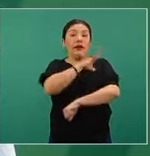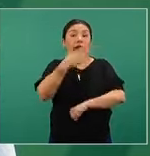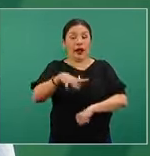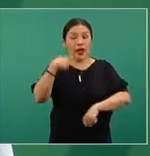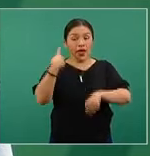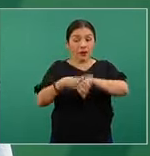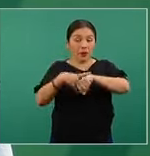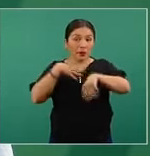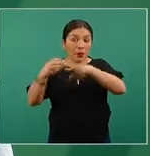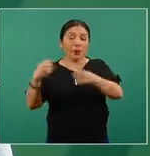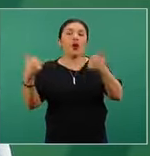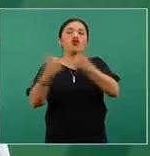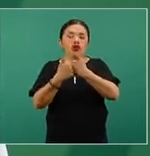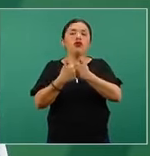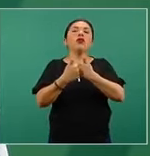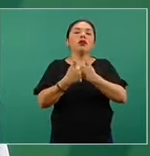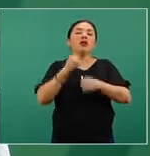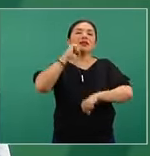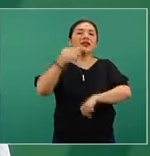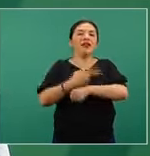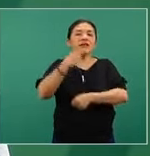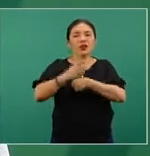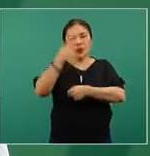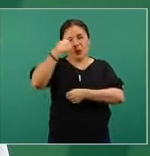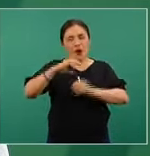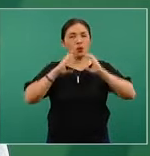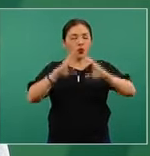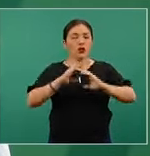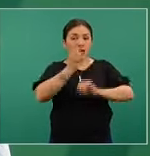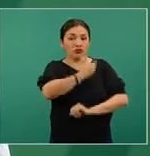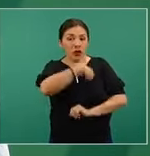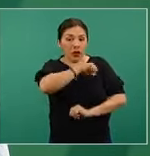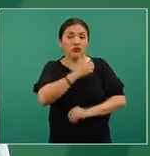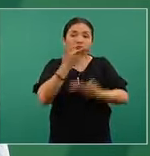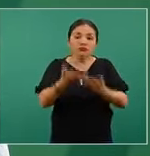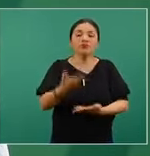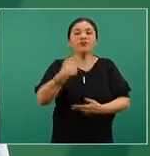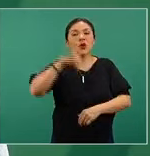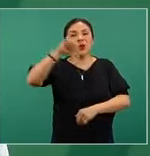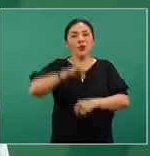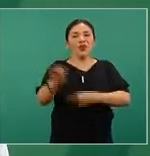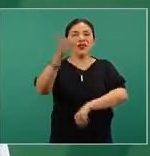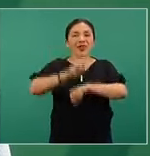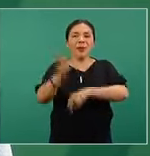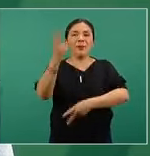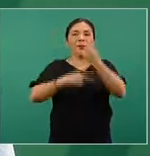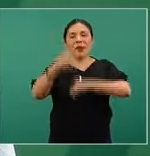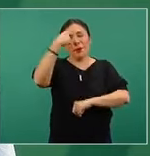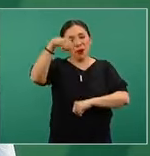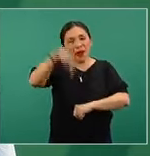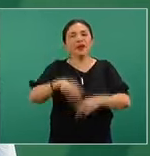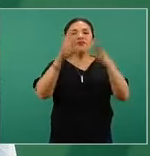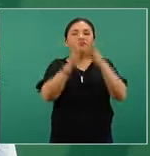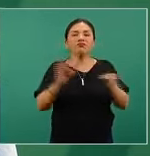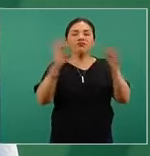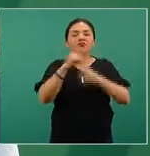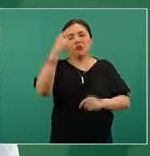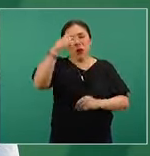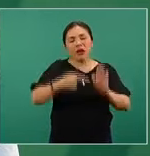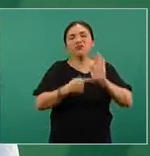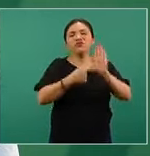y de la subsecretaría de prevención y promoción de la salud pues estamos el día de hoy justo para poder darles a conocer